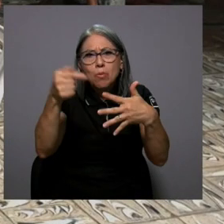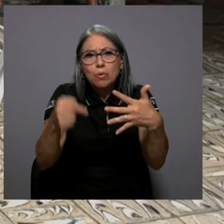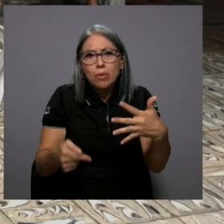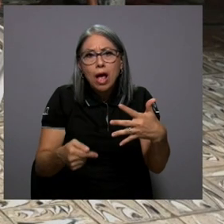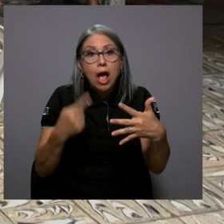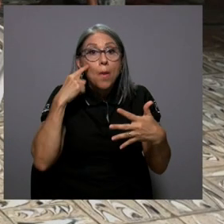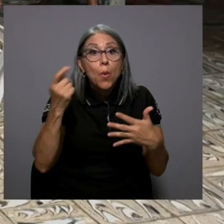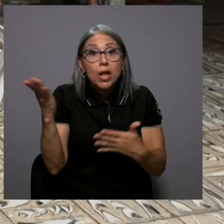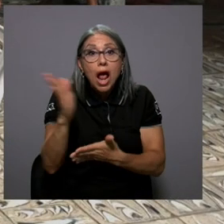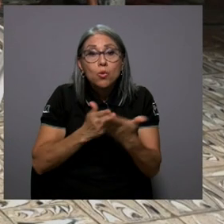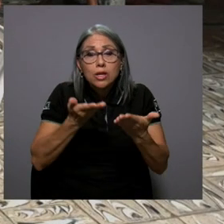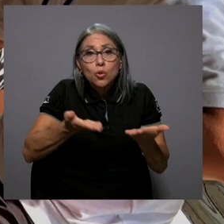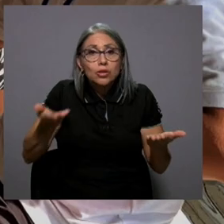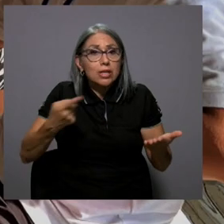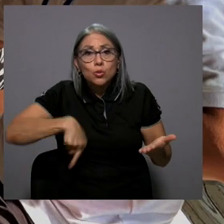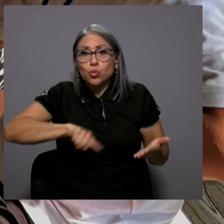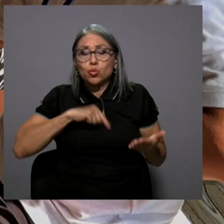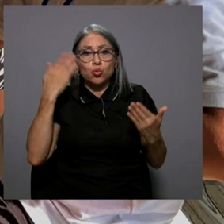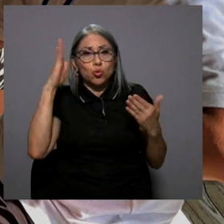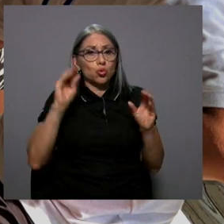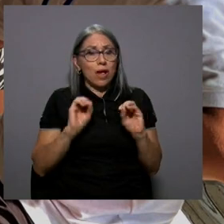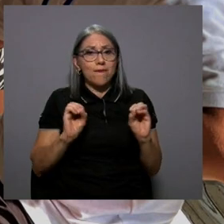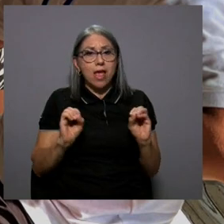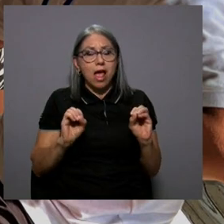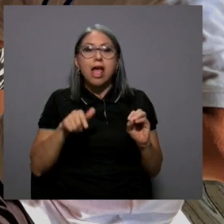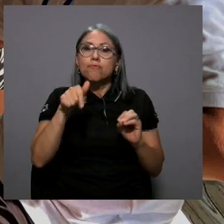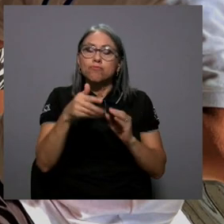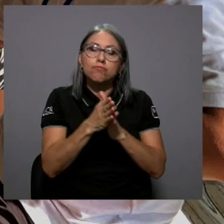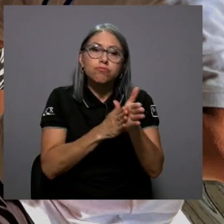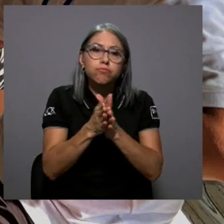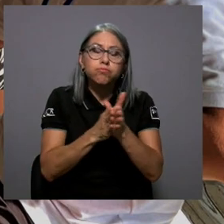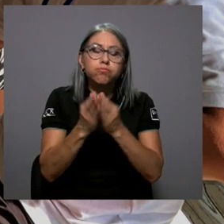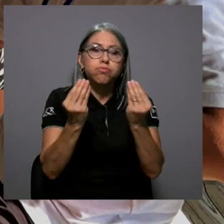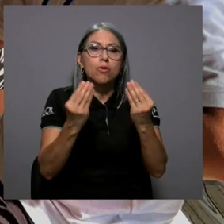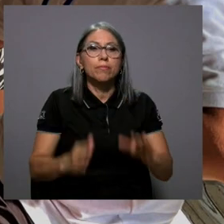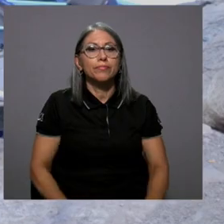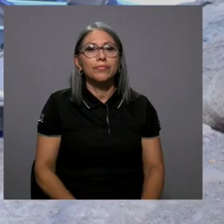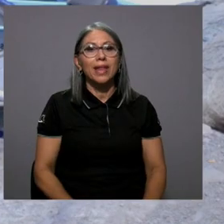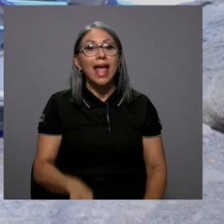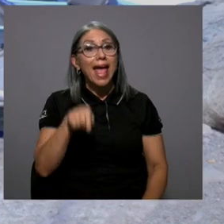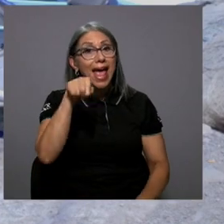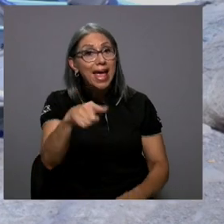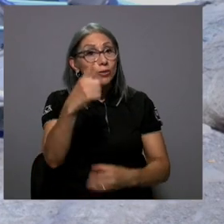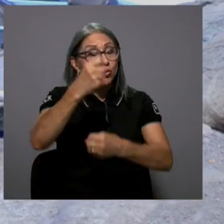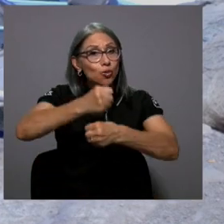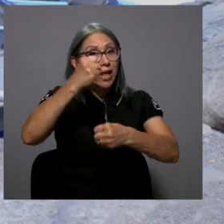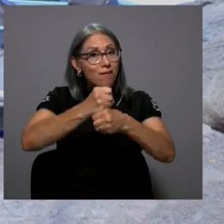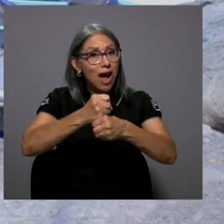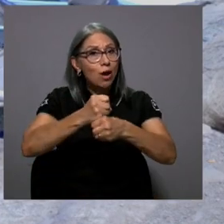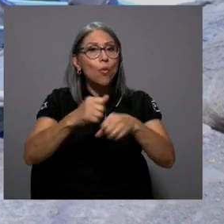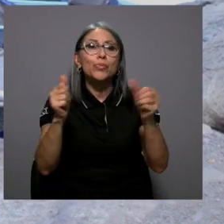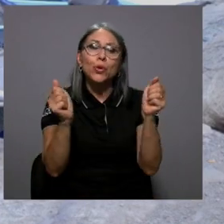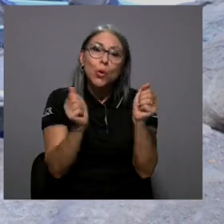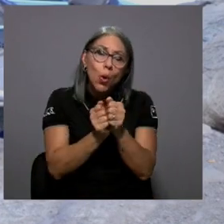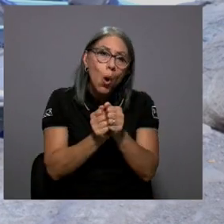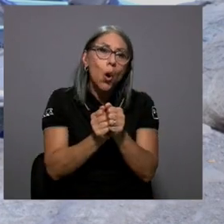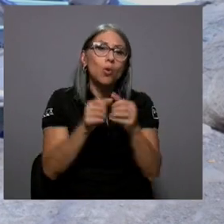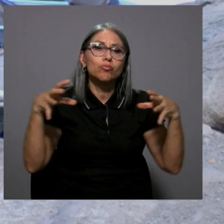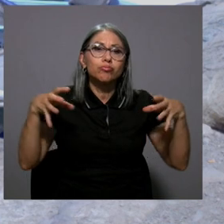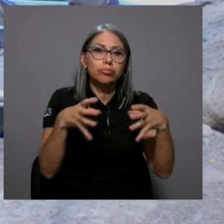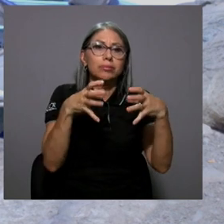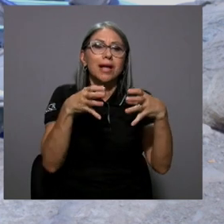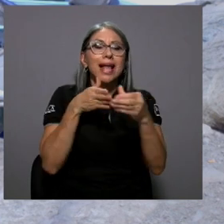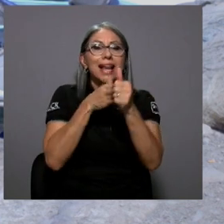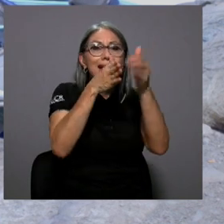que no sabíamos realmente y fue de mucho provecho. Eso es un trabajo conjunto con líderes